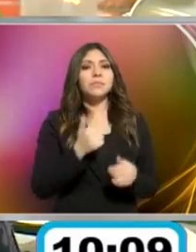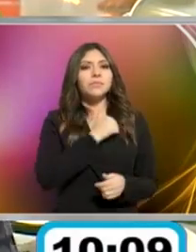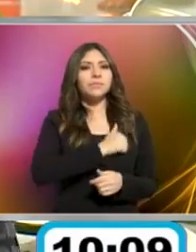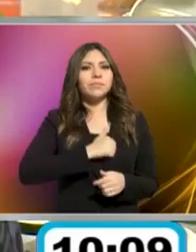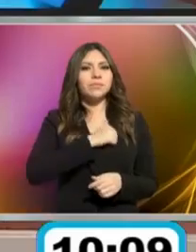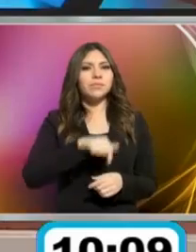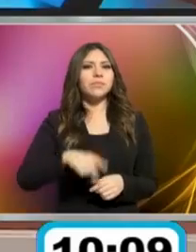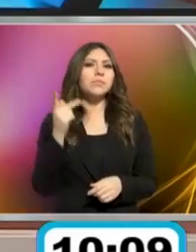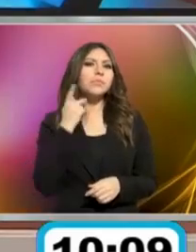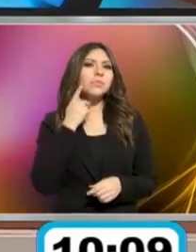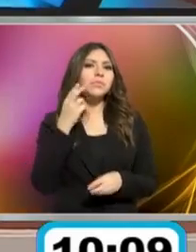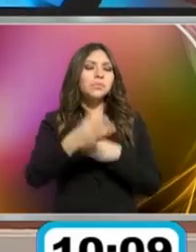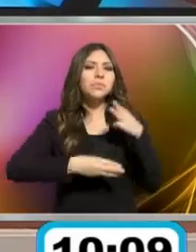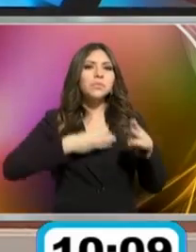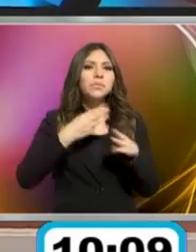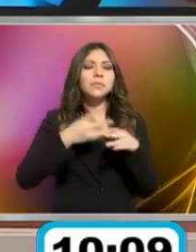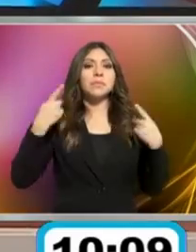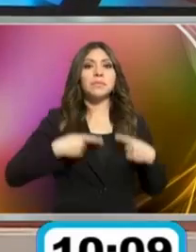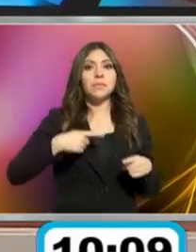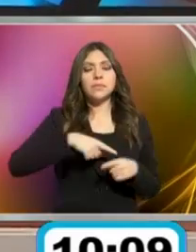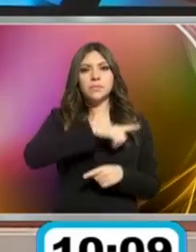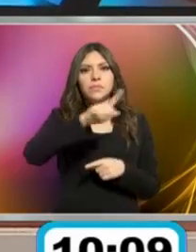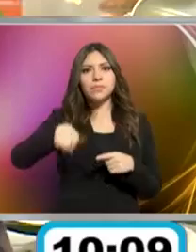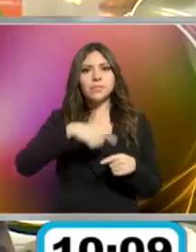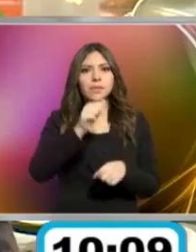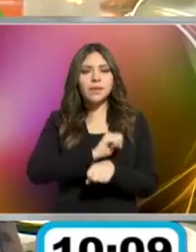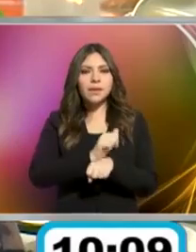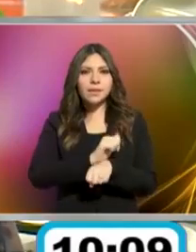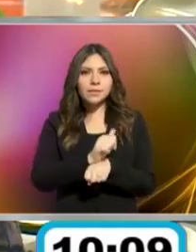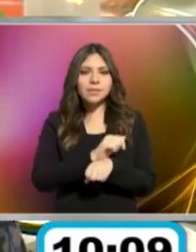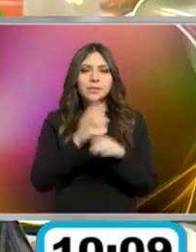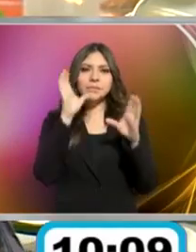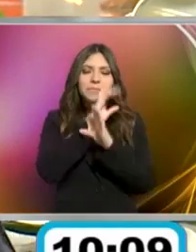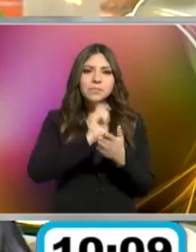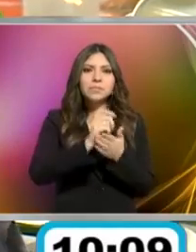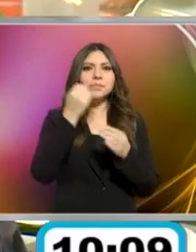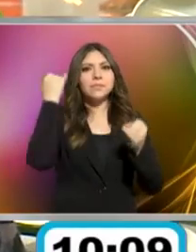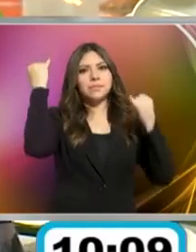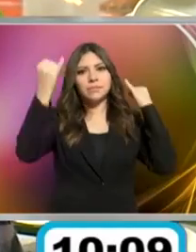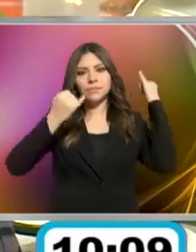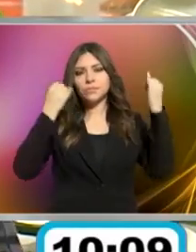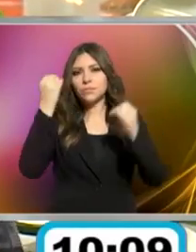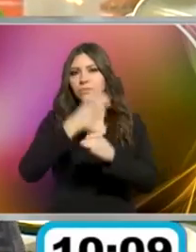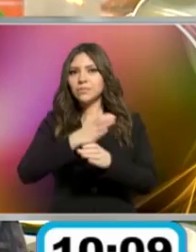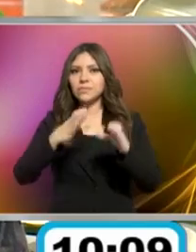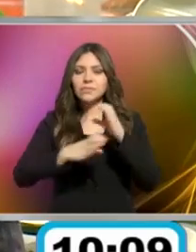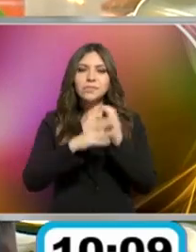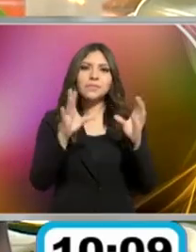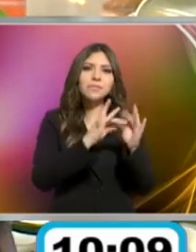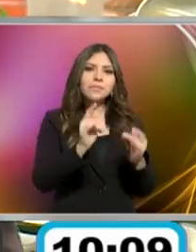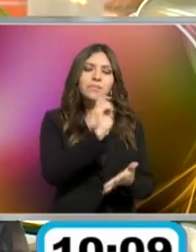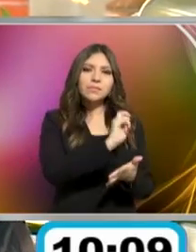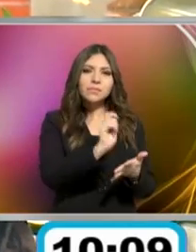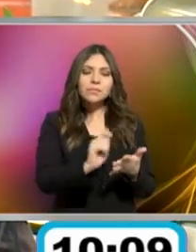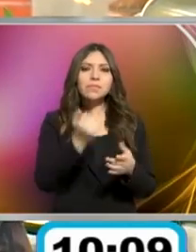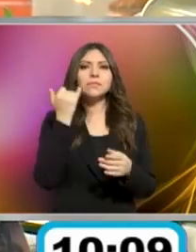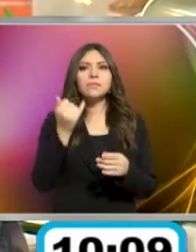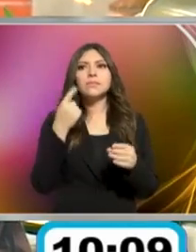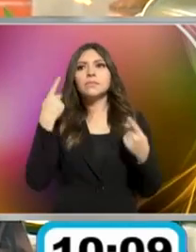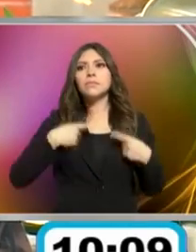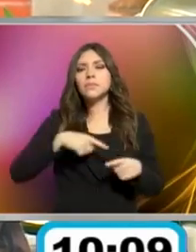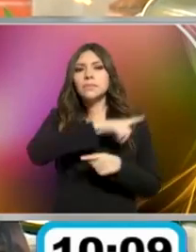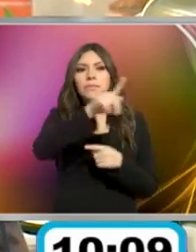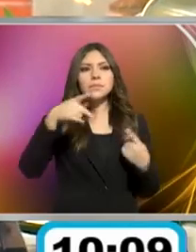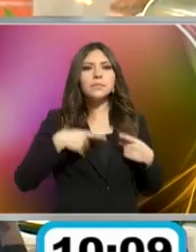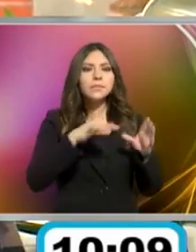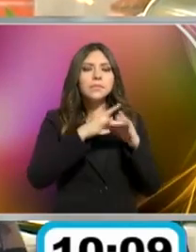mundo nos mantiene a los artistas muy creativos, con mucho que decir. Hay que expresar todas esas emociones, Claro. sentimientos y comunicarle a la gente